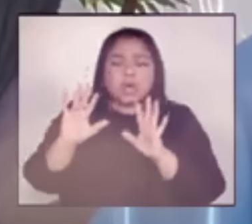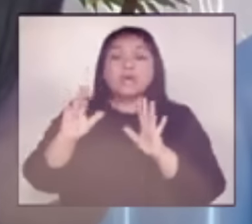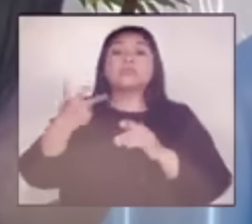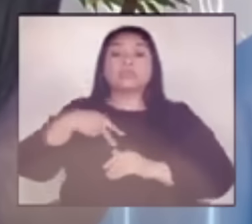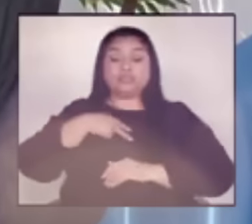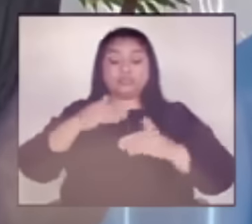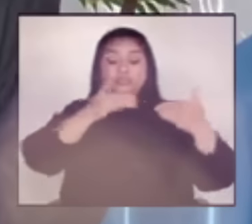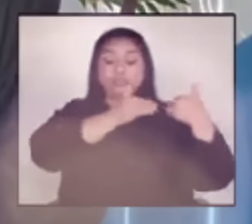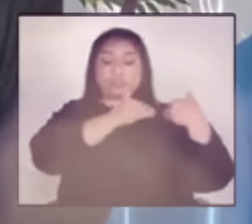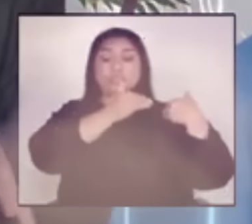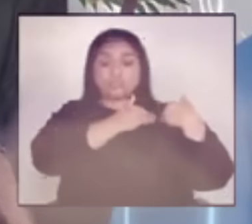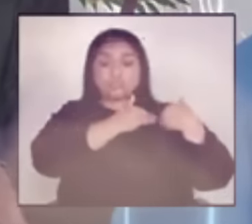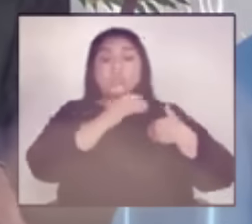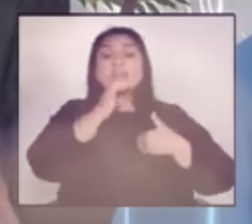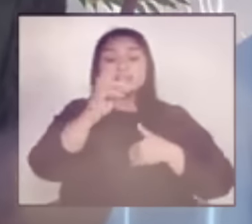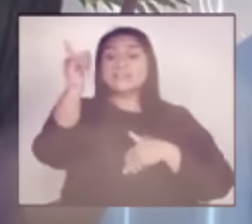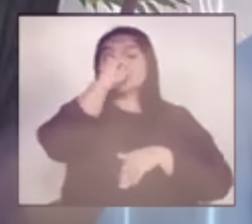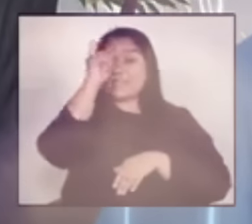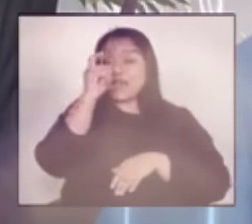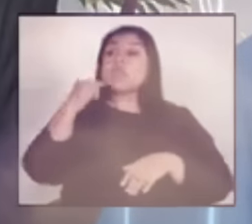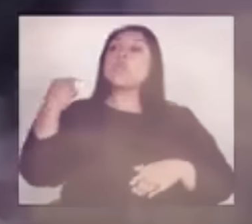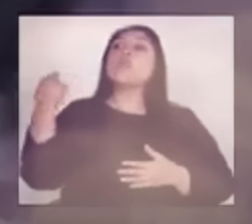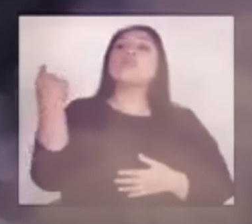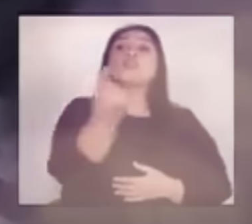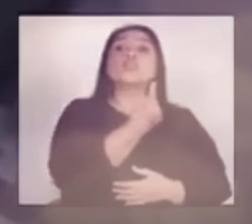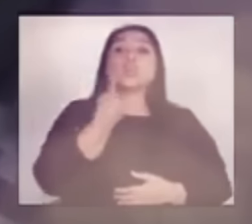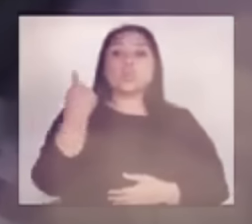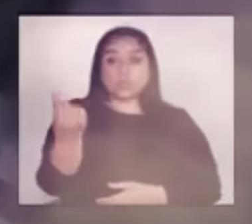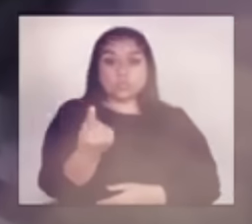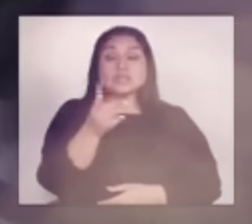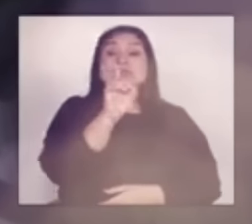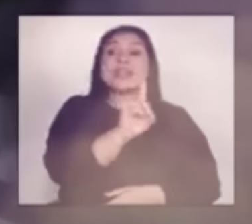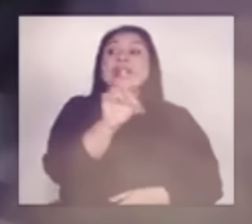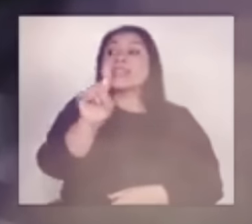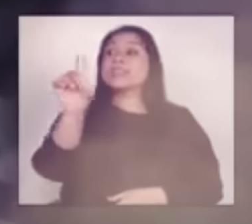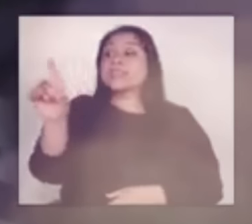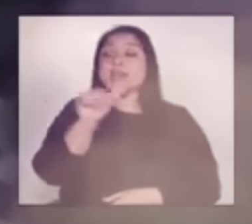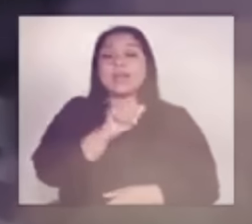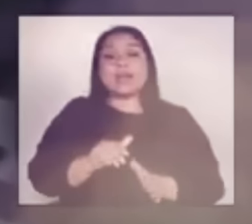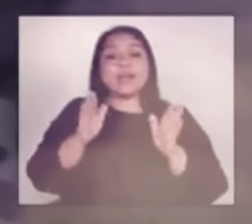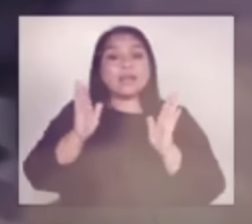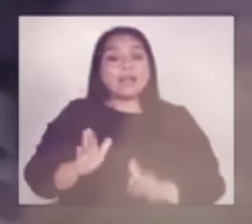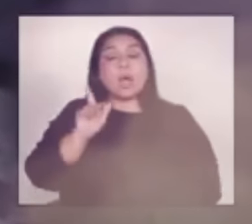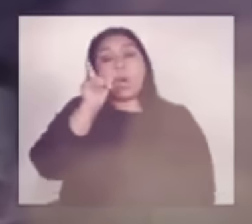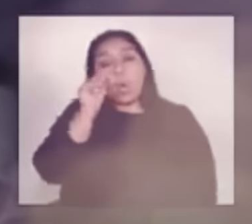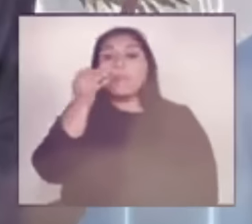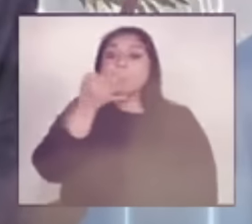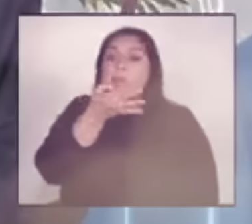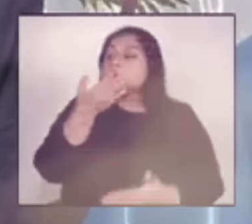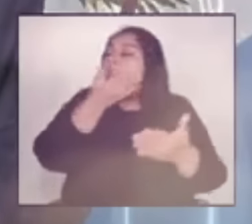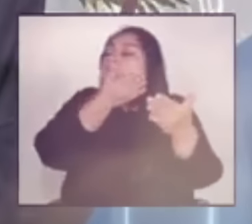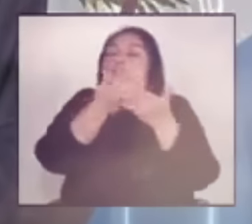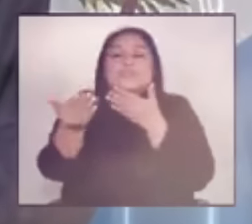nosotros es trabajar con todos y cada uno y cada una de los alcaldes y alcaldesas